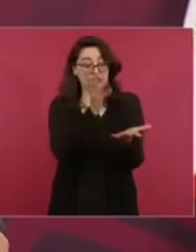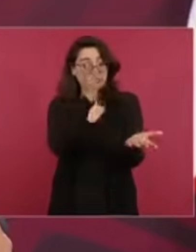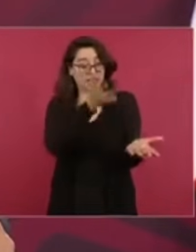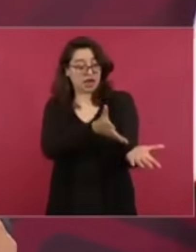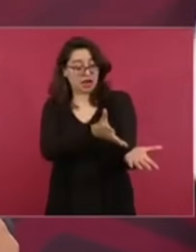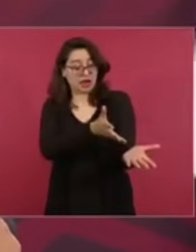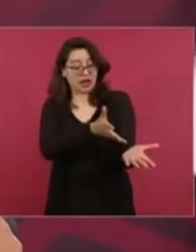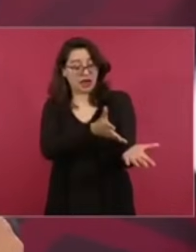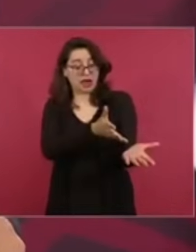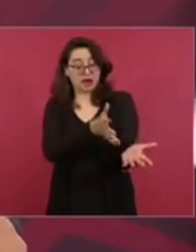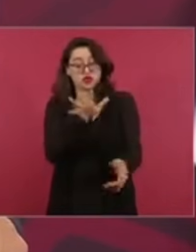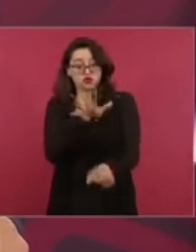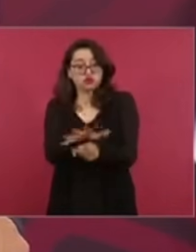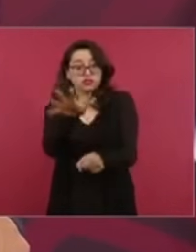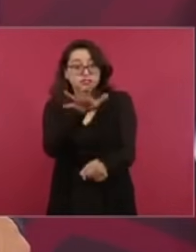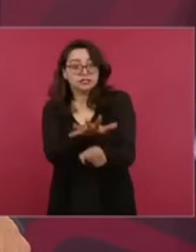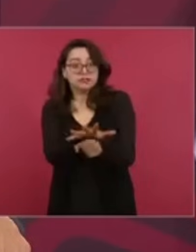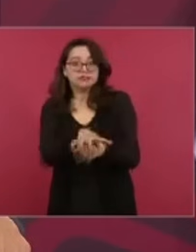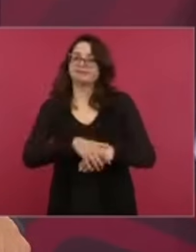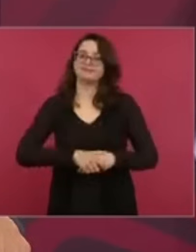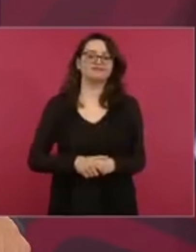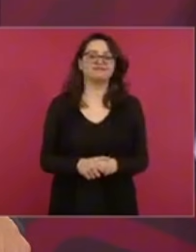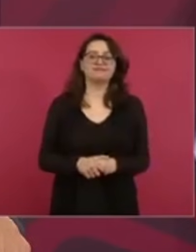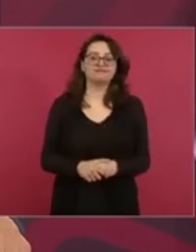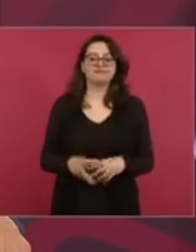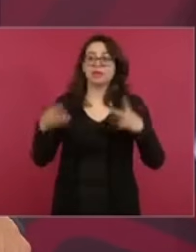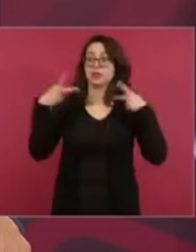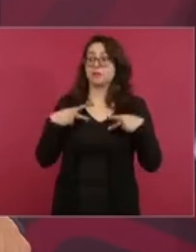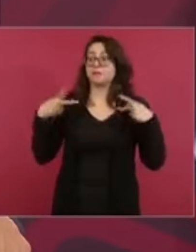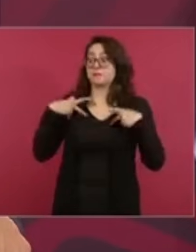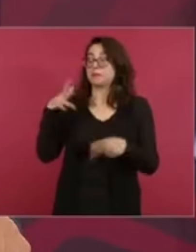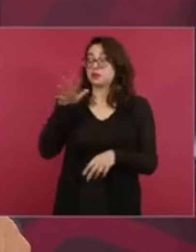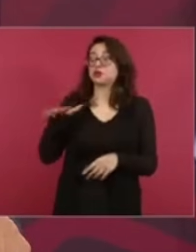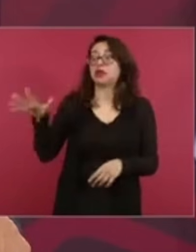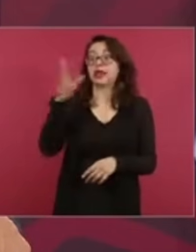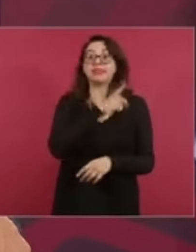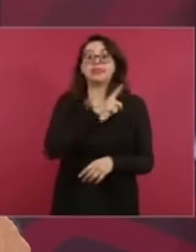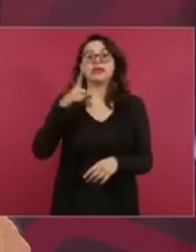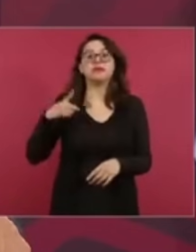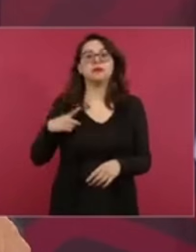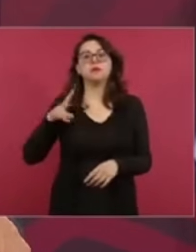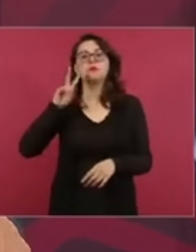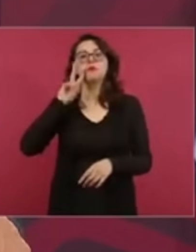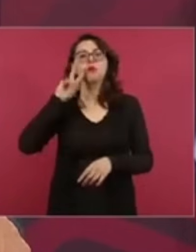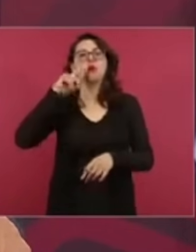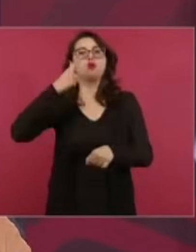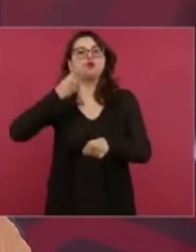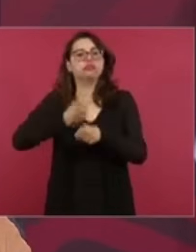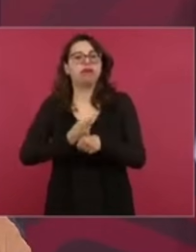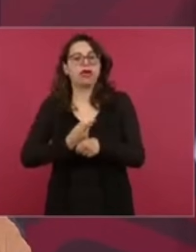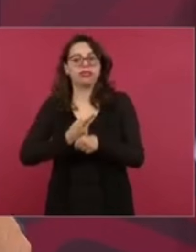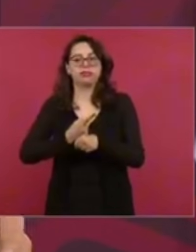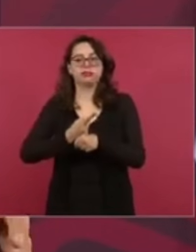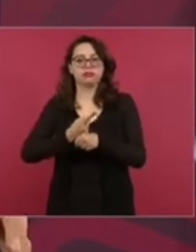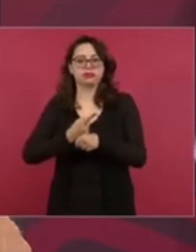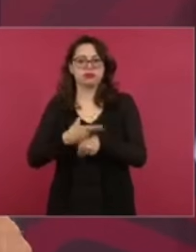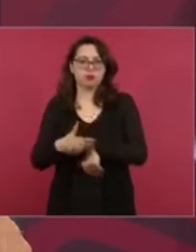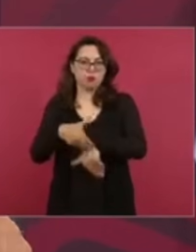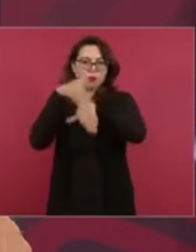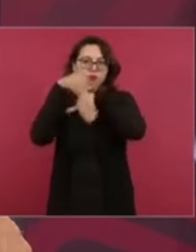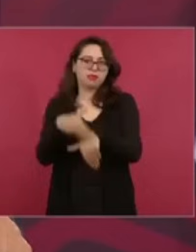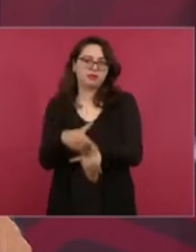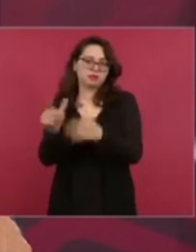hacerlo entonces con ese marco legal con ese marco jurídico hemos avanzado y en los hechos